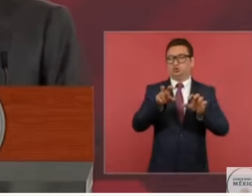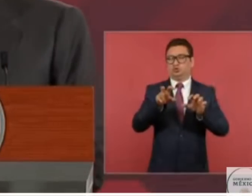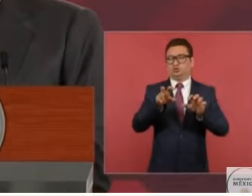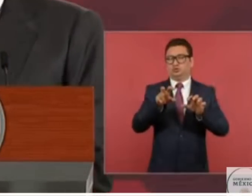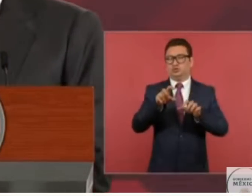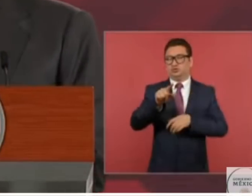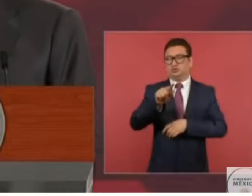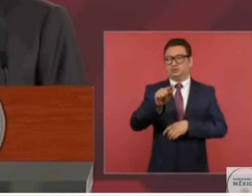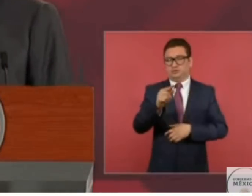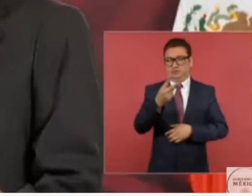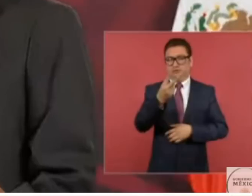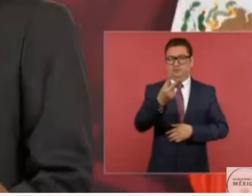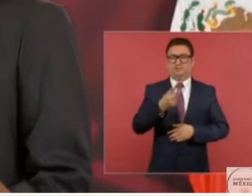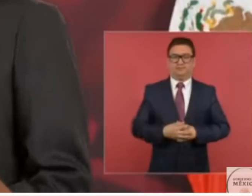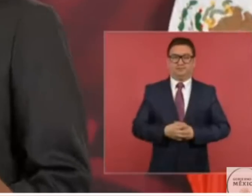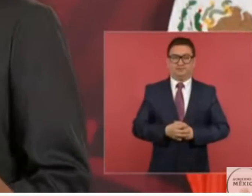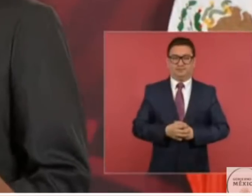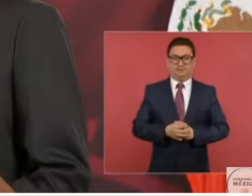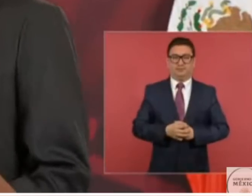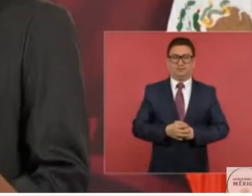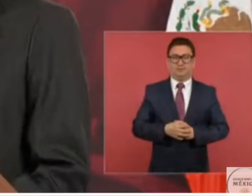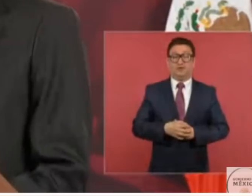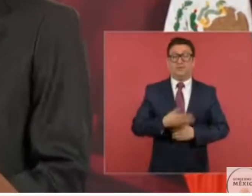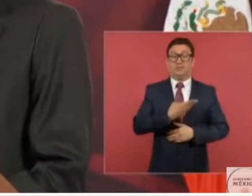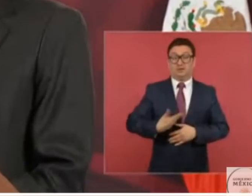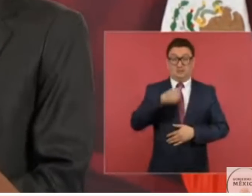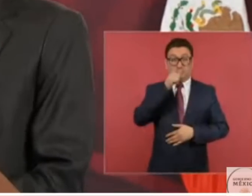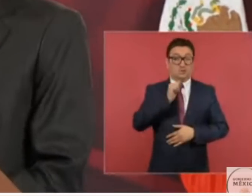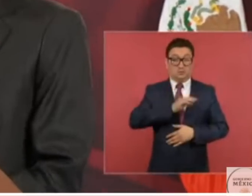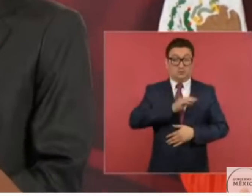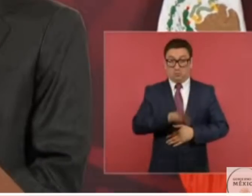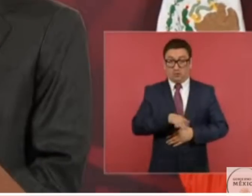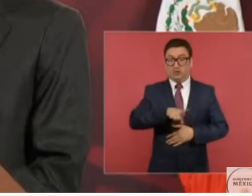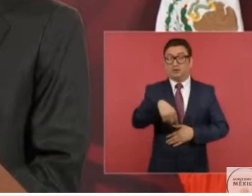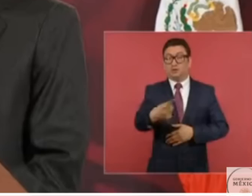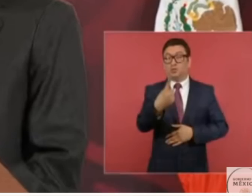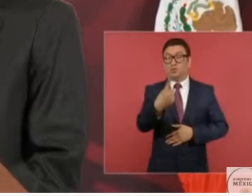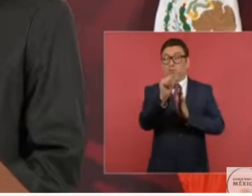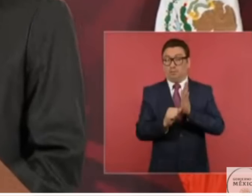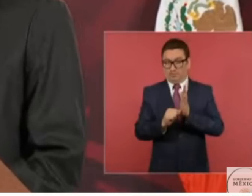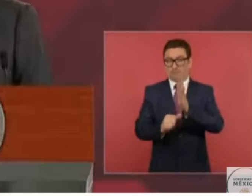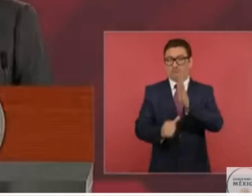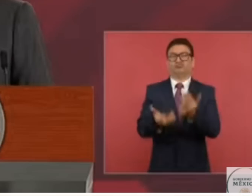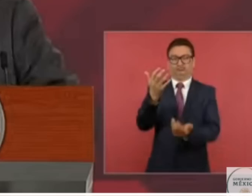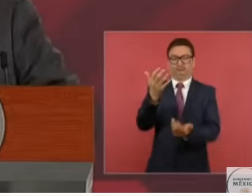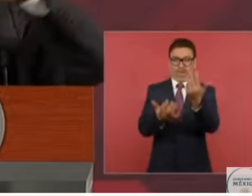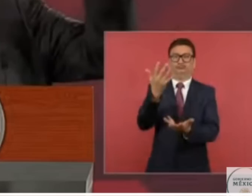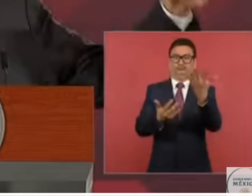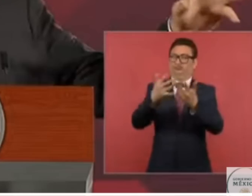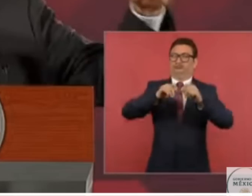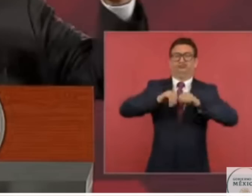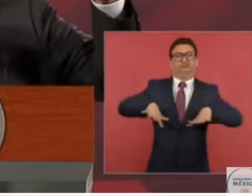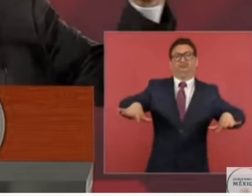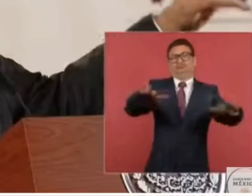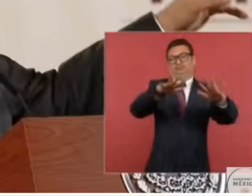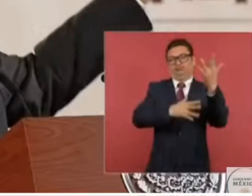1872 muere el presidente Juárez y un mes después el incendio y se quema todo